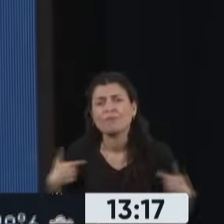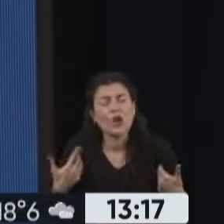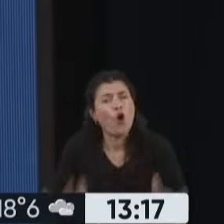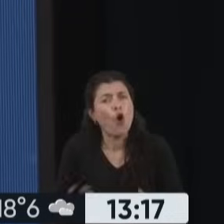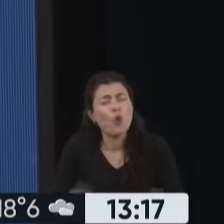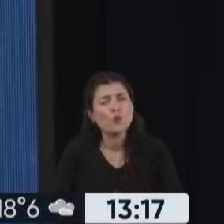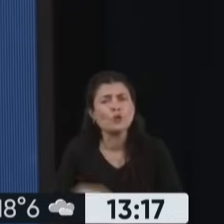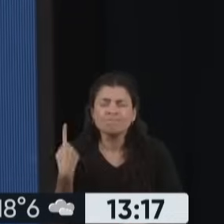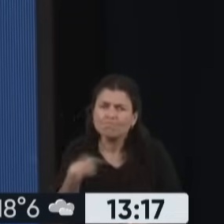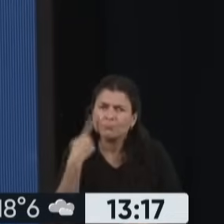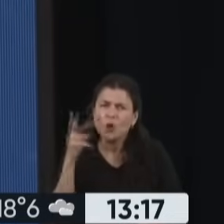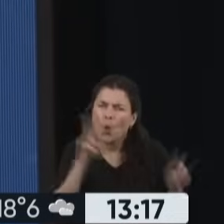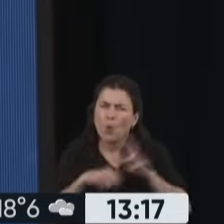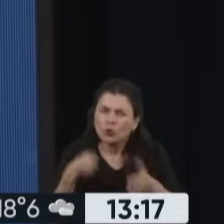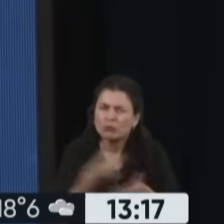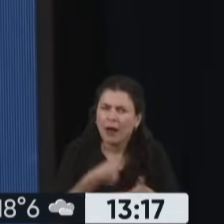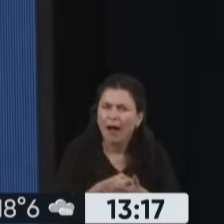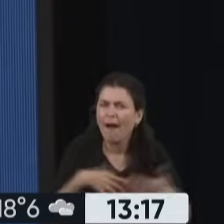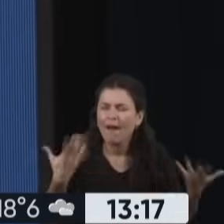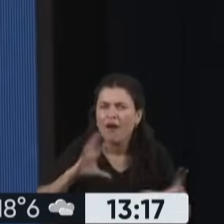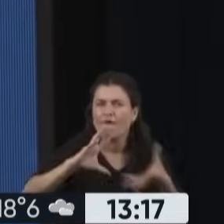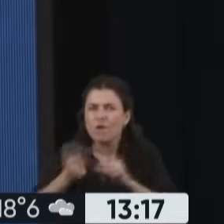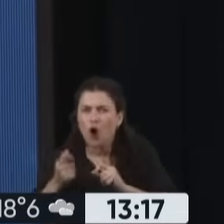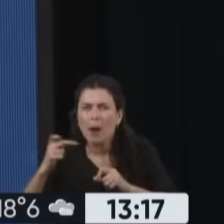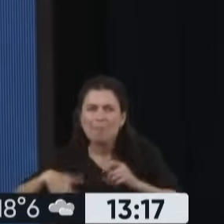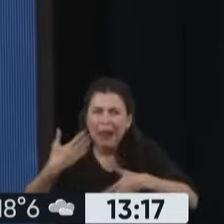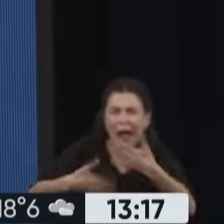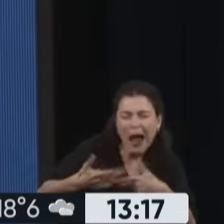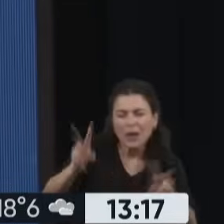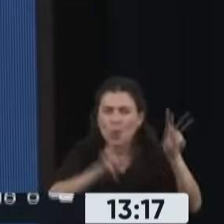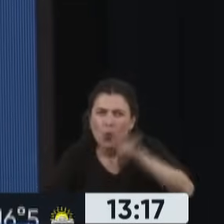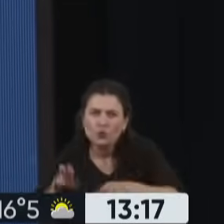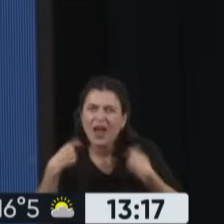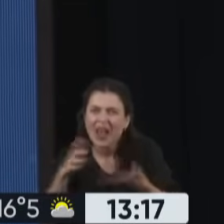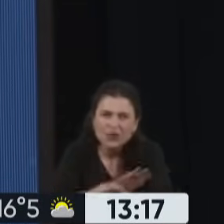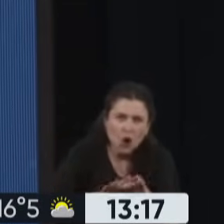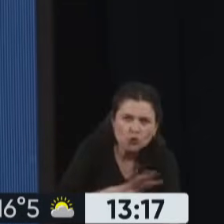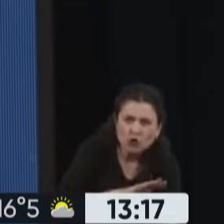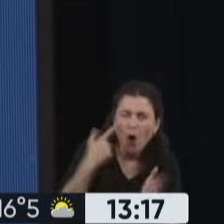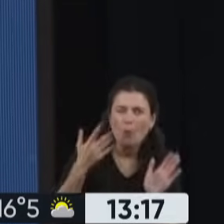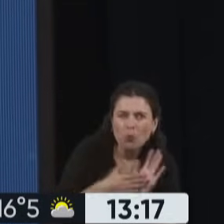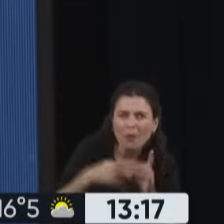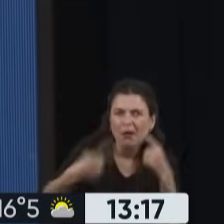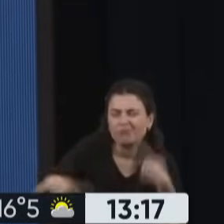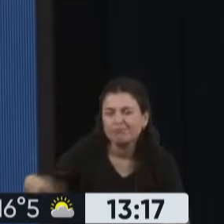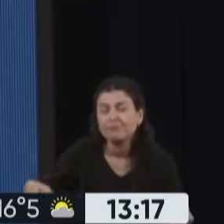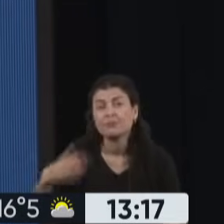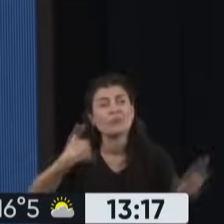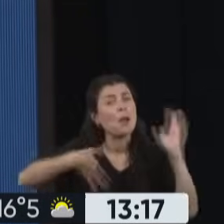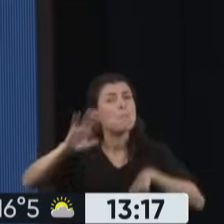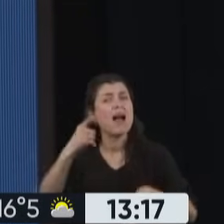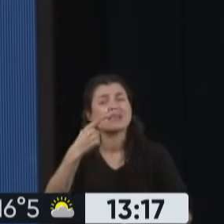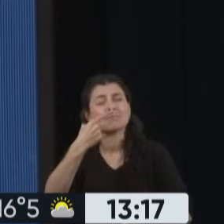Obviamente que se intentó distintas formas de arreglar este problema, Pero una de las críticas